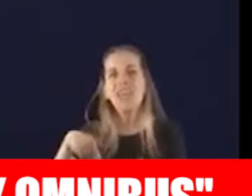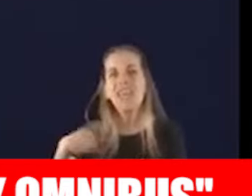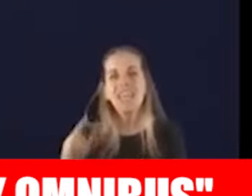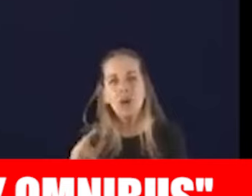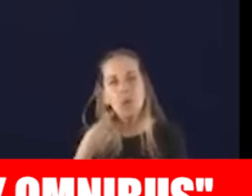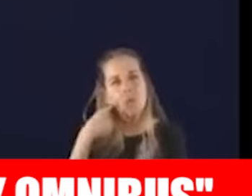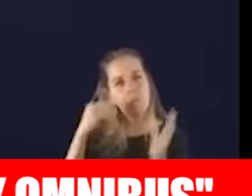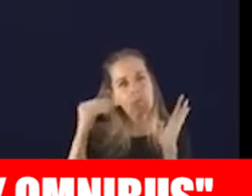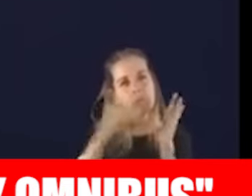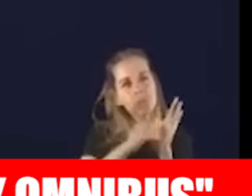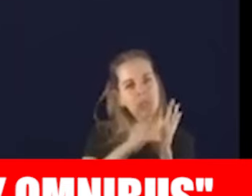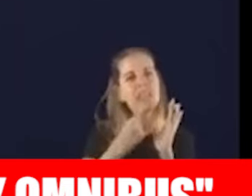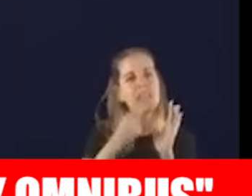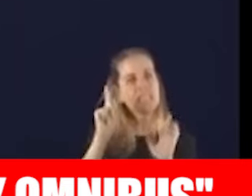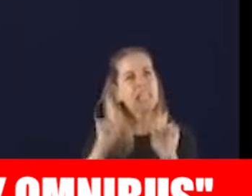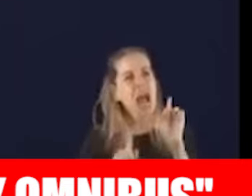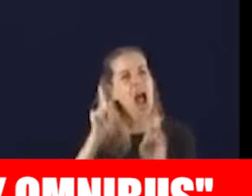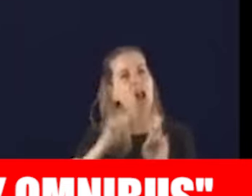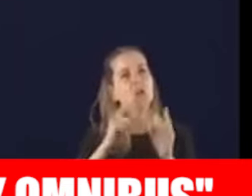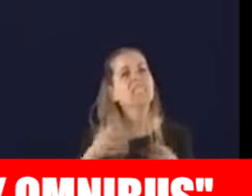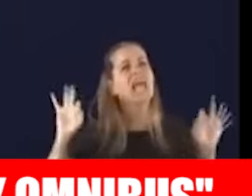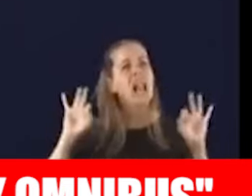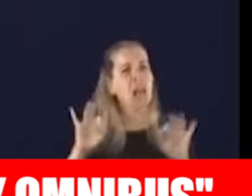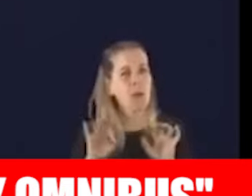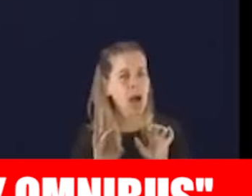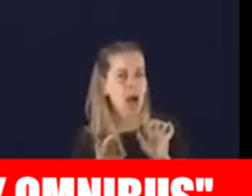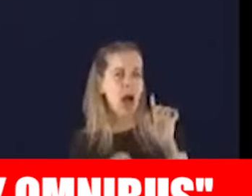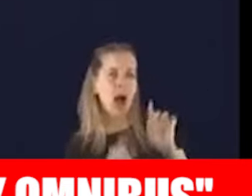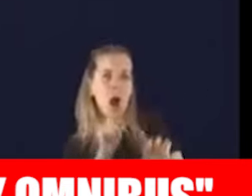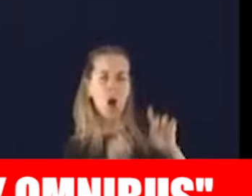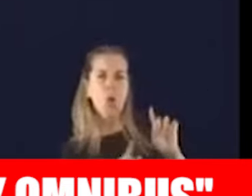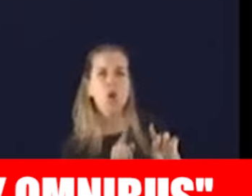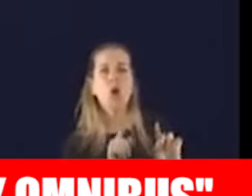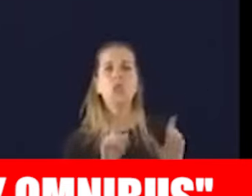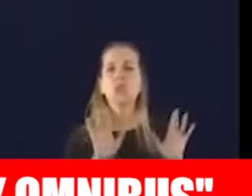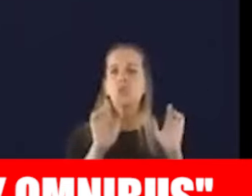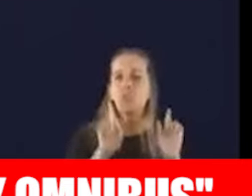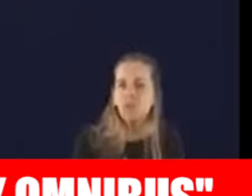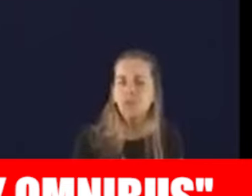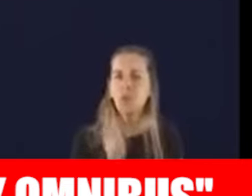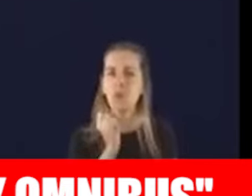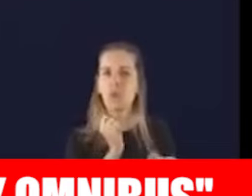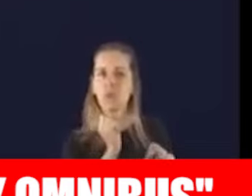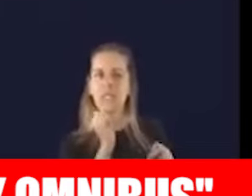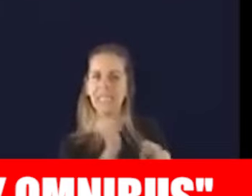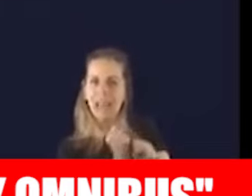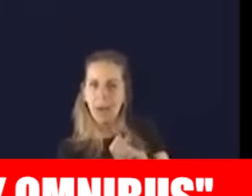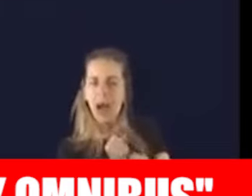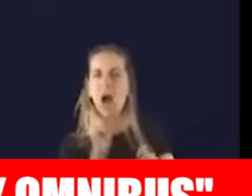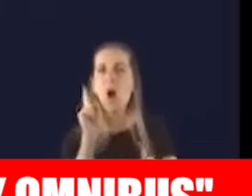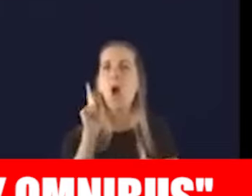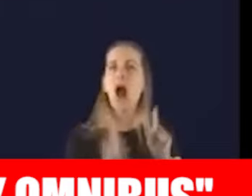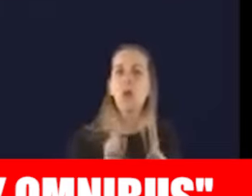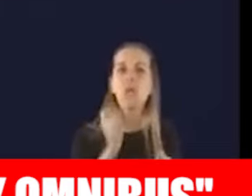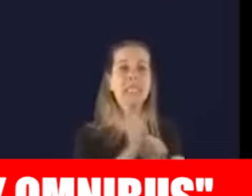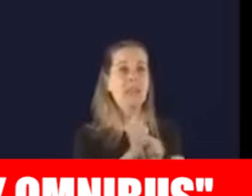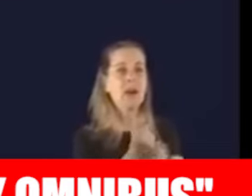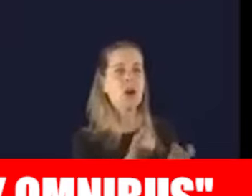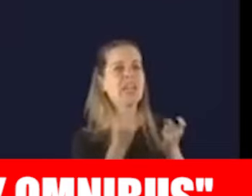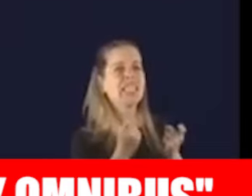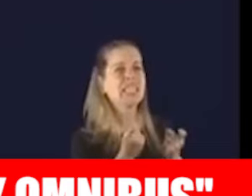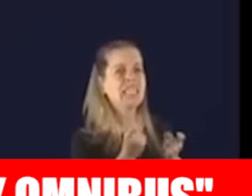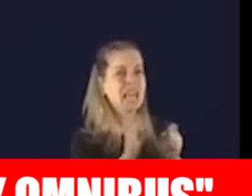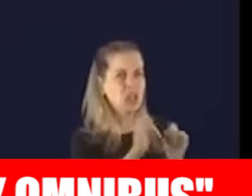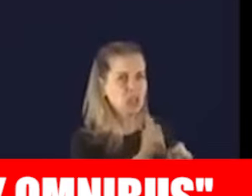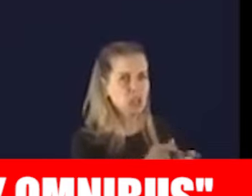habrá alguna excepción tal vez por algún caso puntual de algún empleo que sea estrictamente necesario y que haya